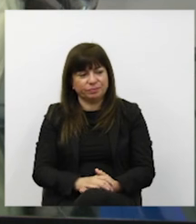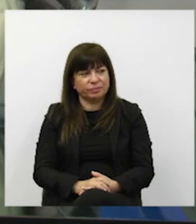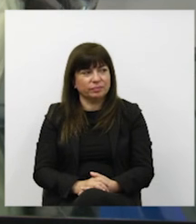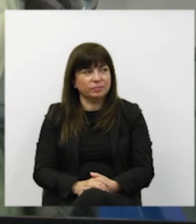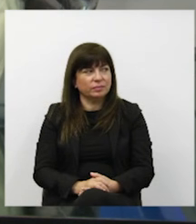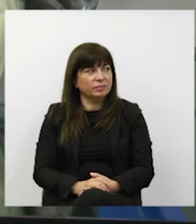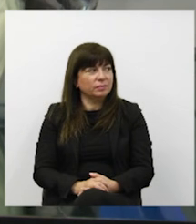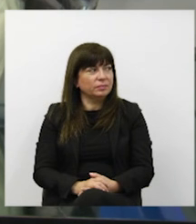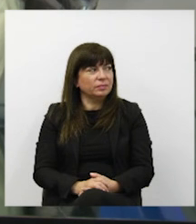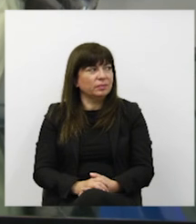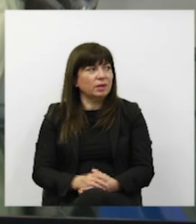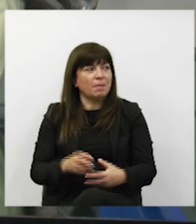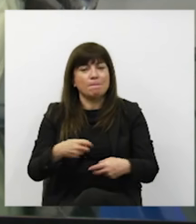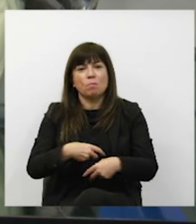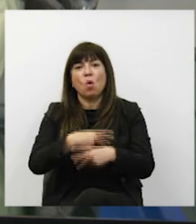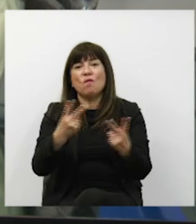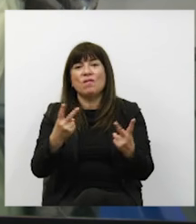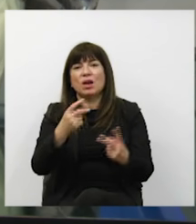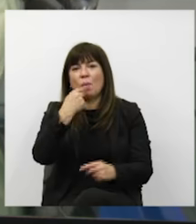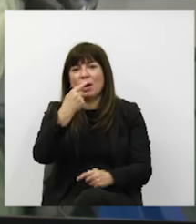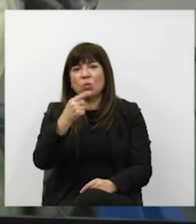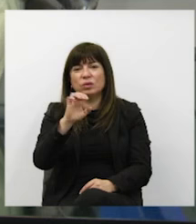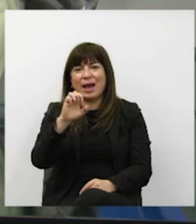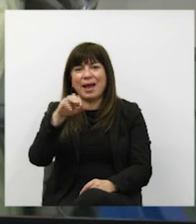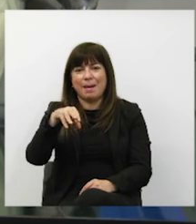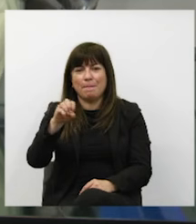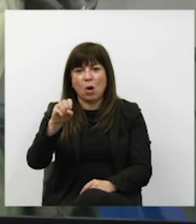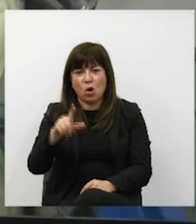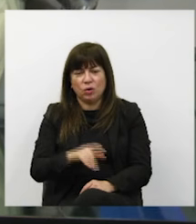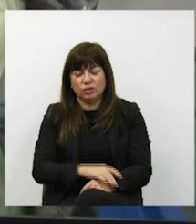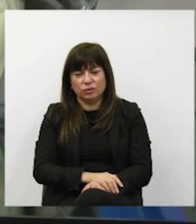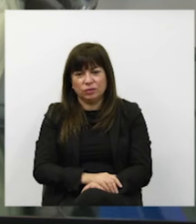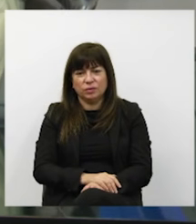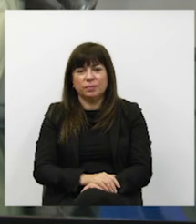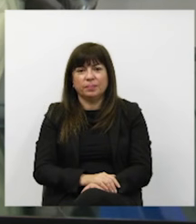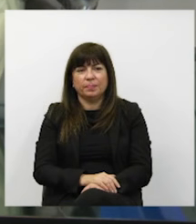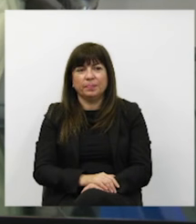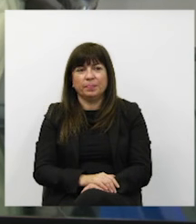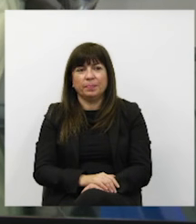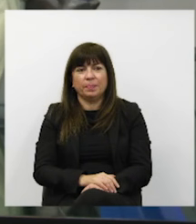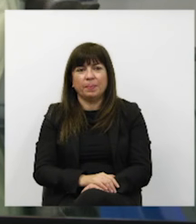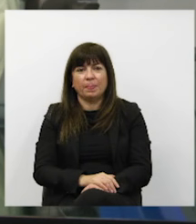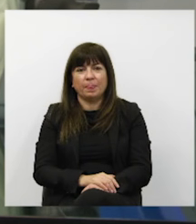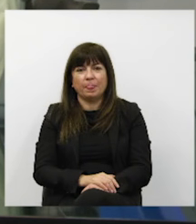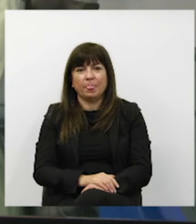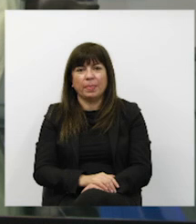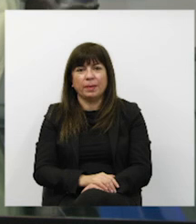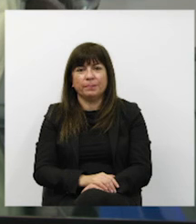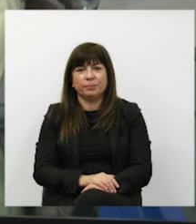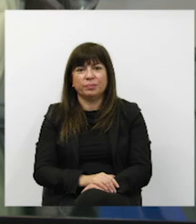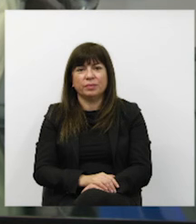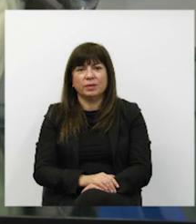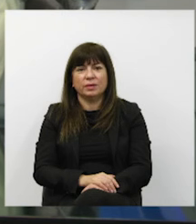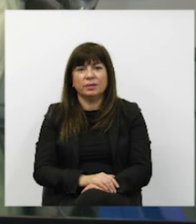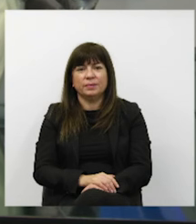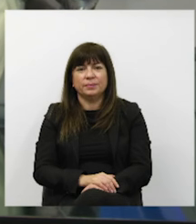del público aquí por EMOL, y la voy a hacer, y luego en el fondo quizás damos una última vuelta para ir cerrando.